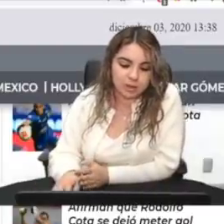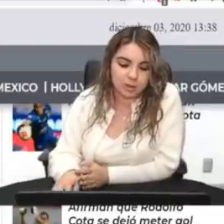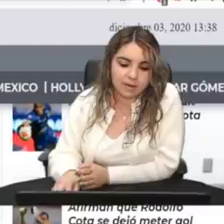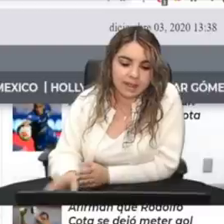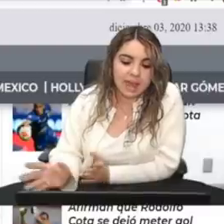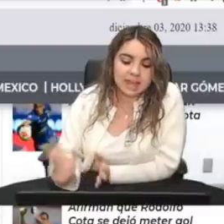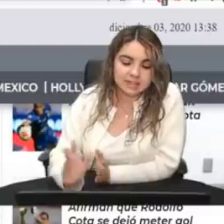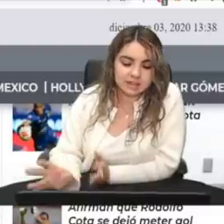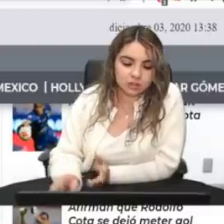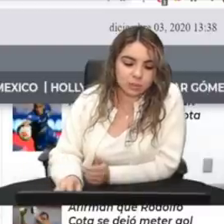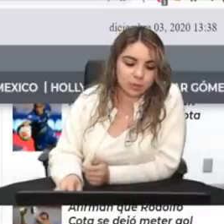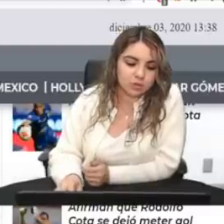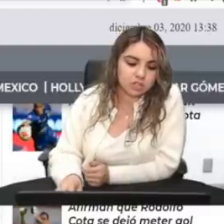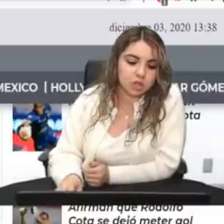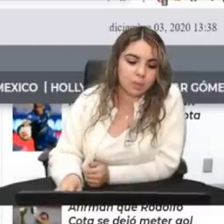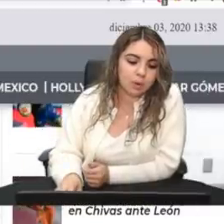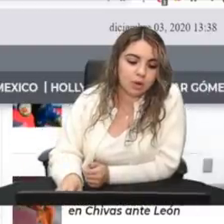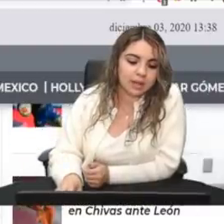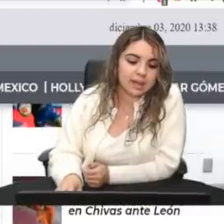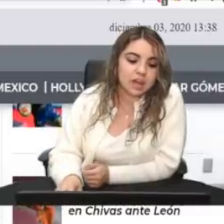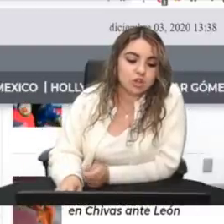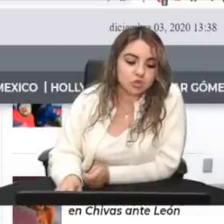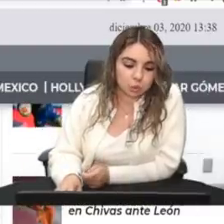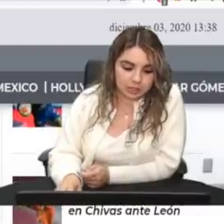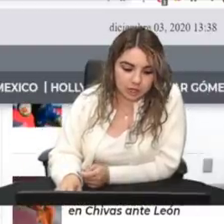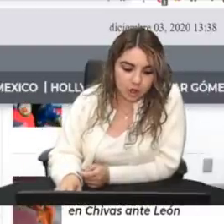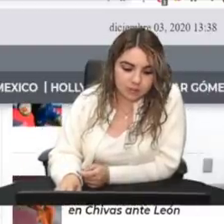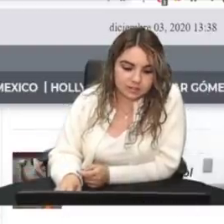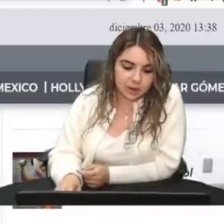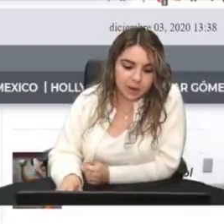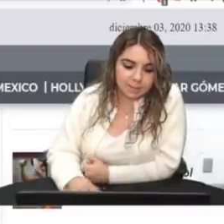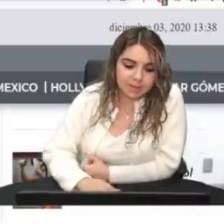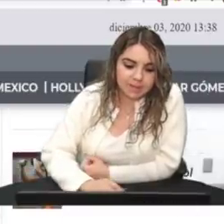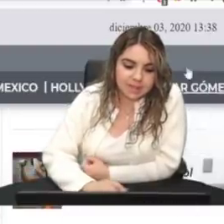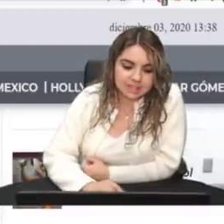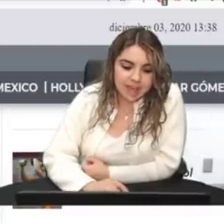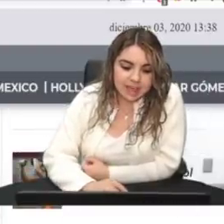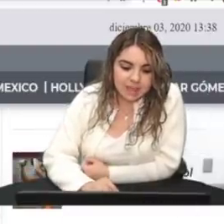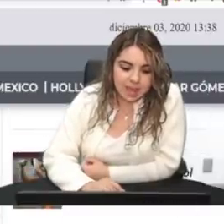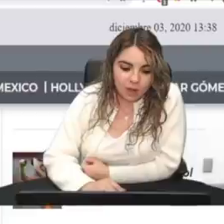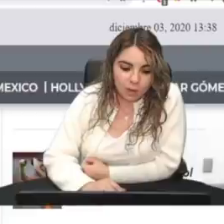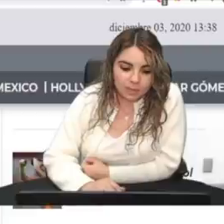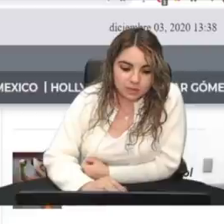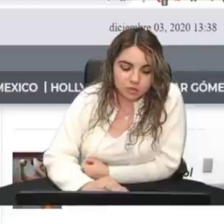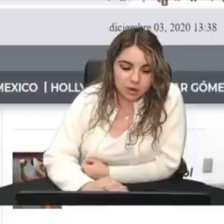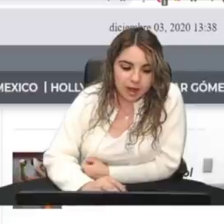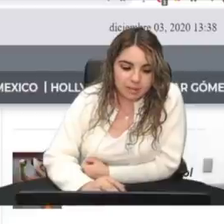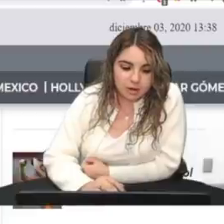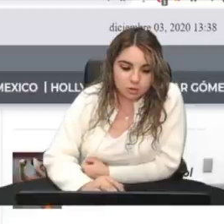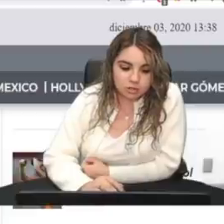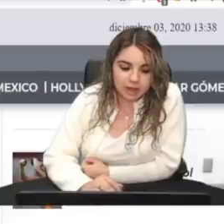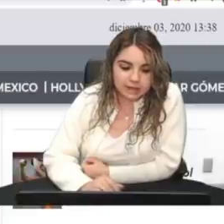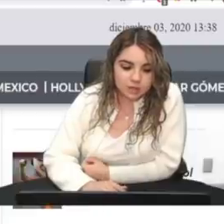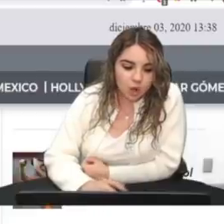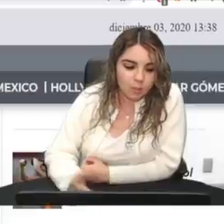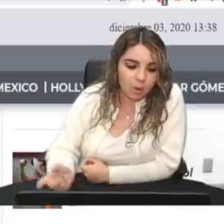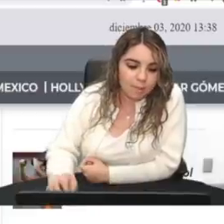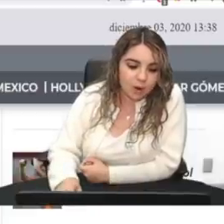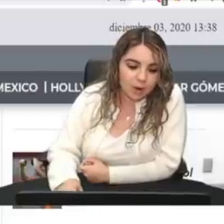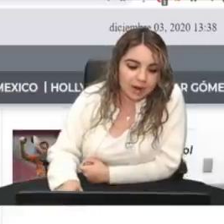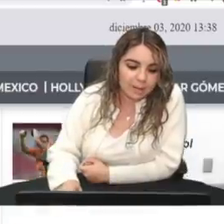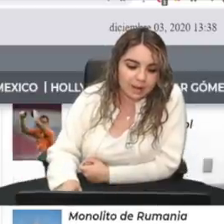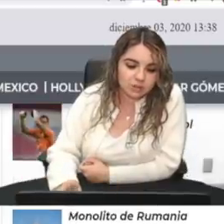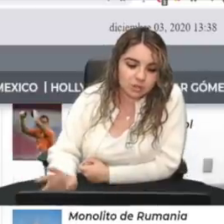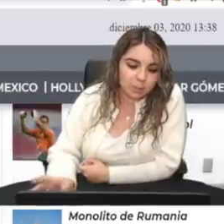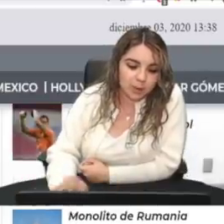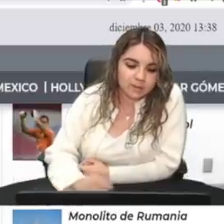se podría volver incierto el pronóstico, por lo que sugirió instaurar medidas de contención al virus, tales como